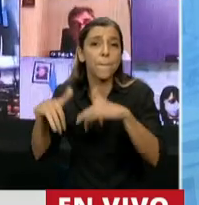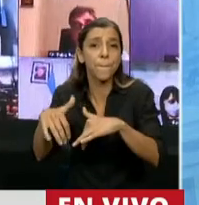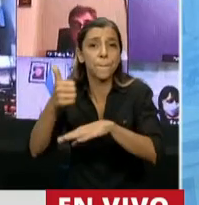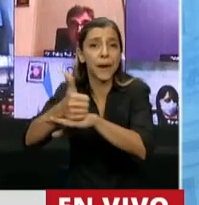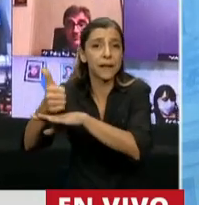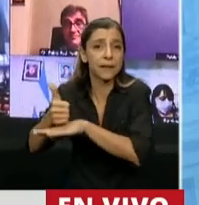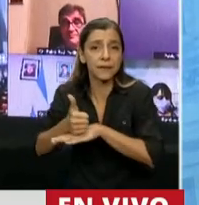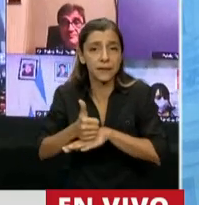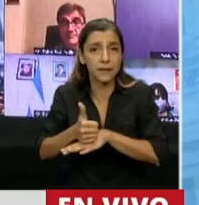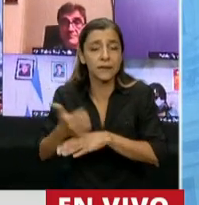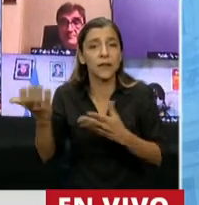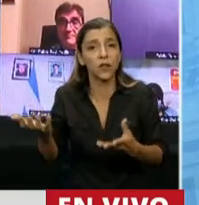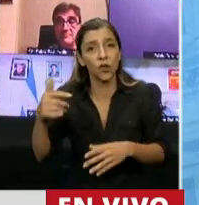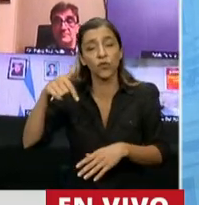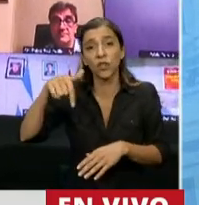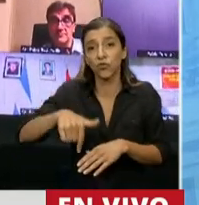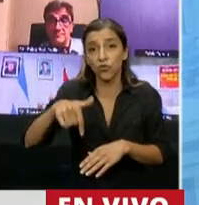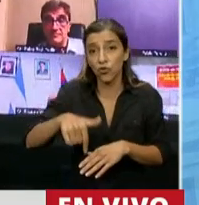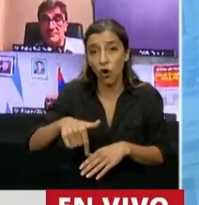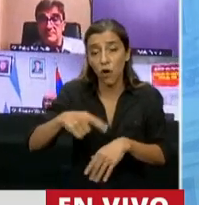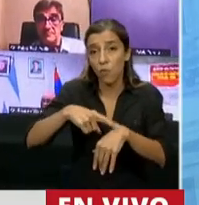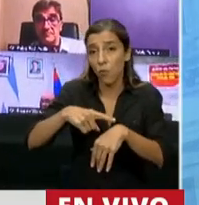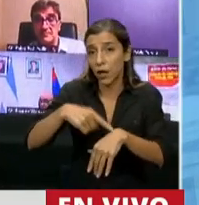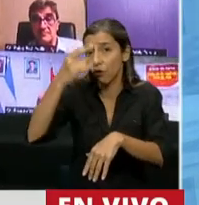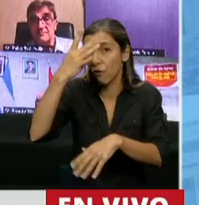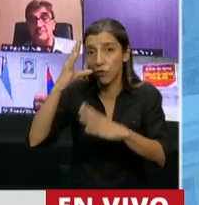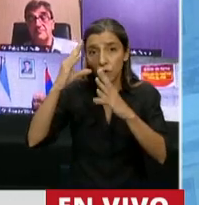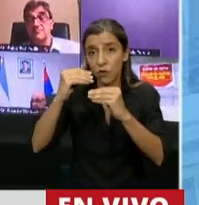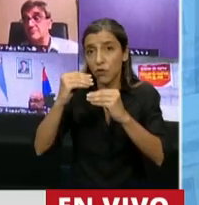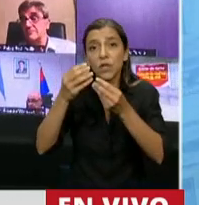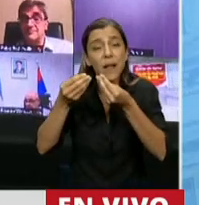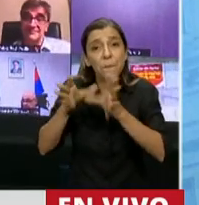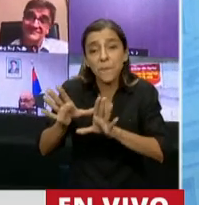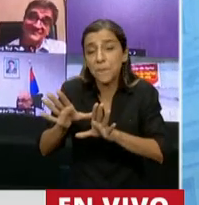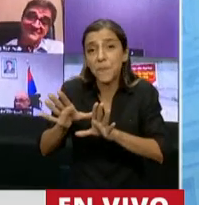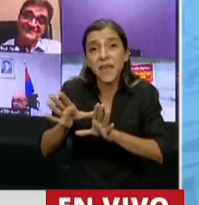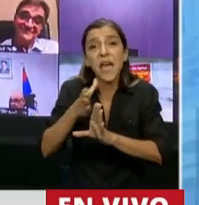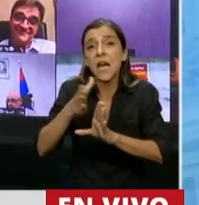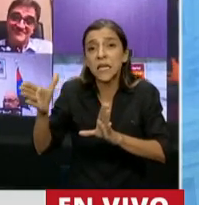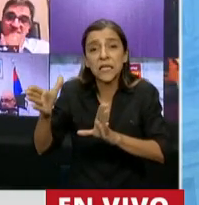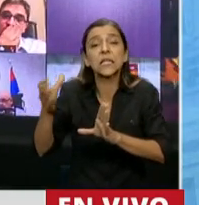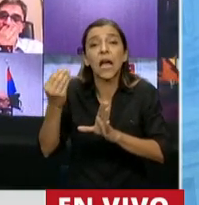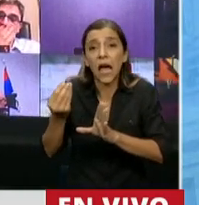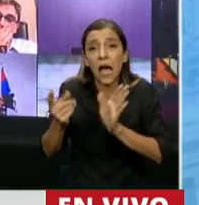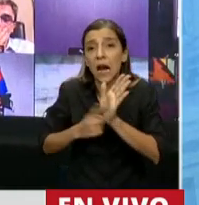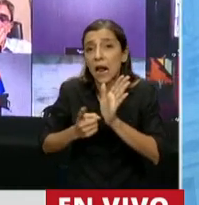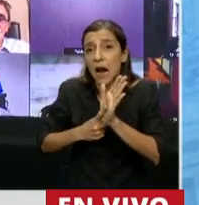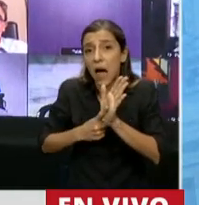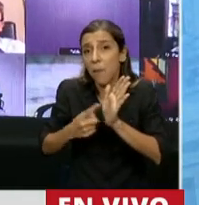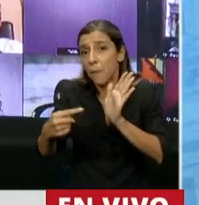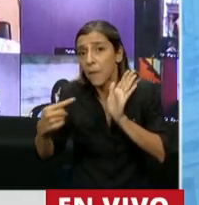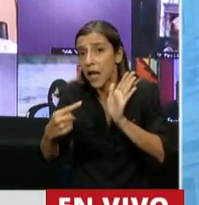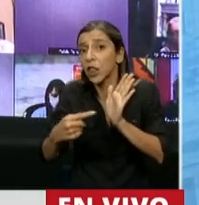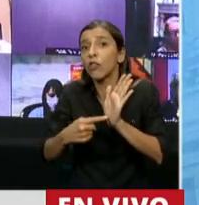otra forma de sesionar que no sea de manera presencial, porque así lo establece el reglamento de la Cámara. Ahora,